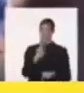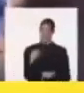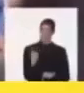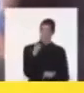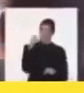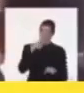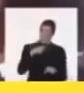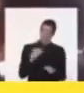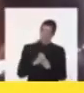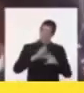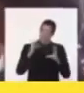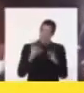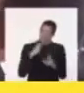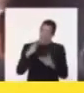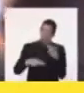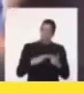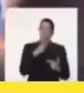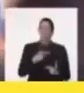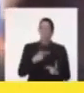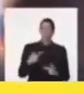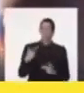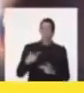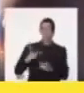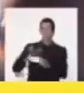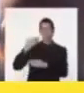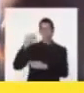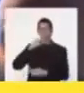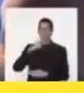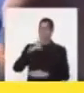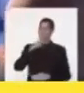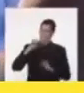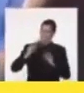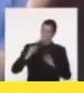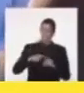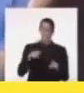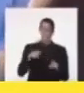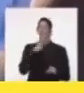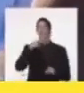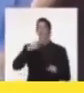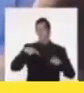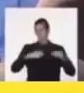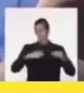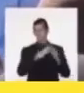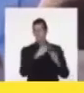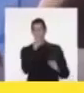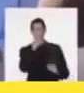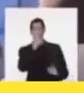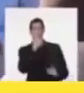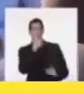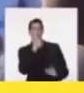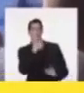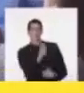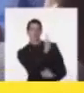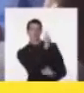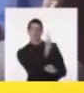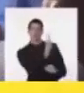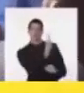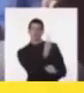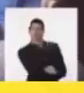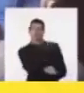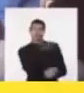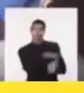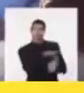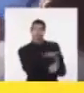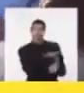no van a hacer trabajo de campo en los pueblos, en los poblados? ¿Por qué no van a discutir